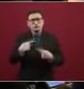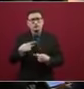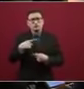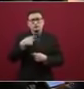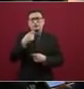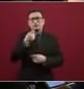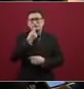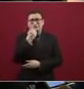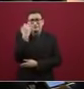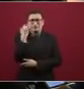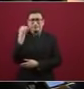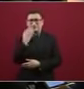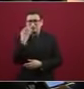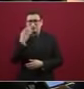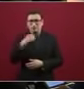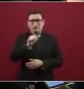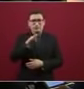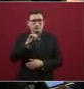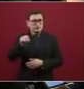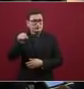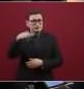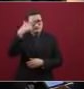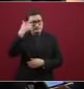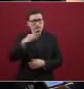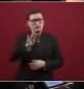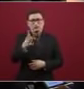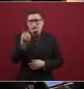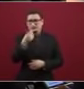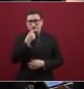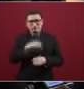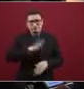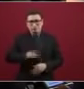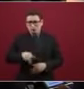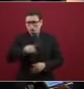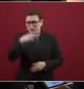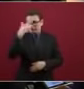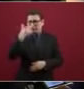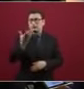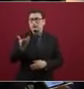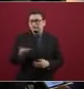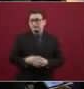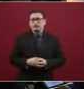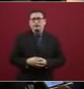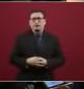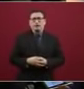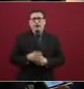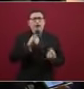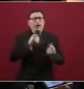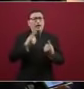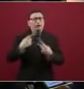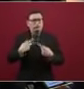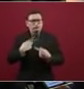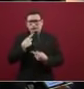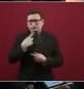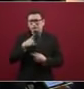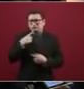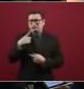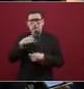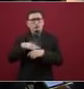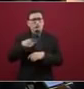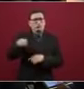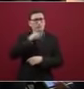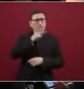los niños fallecidos además en esta situación, que fueron 49 si usted recuerda. ¿Ha habido alguna queja, algún señalamiento de parte de los